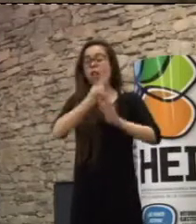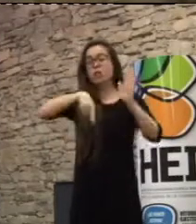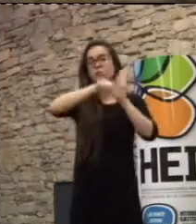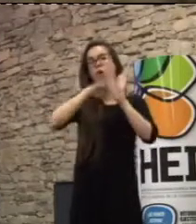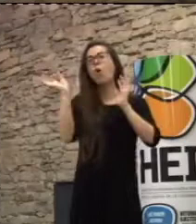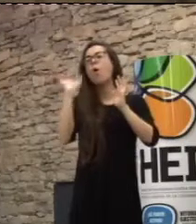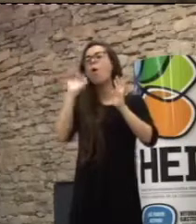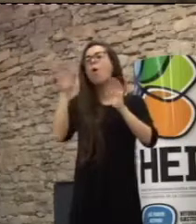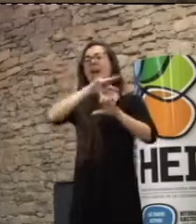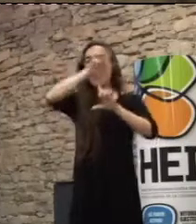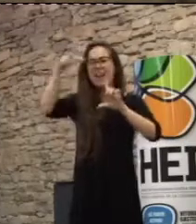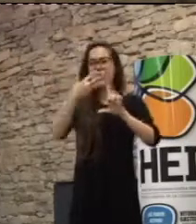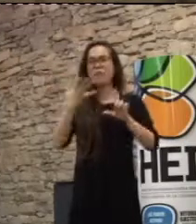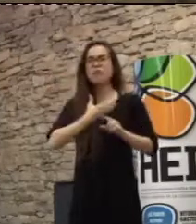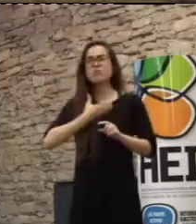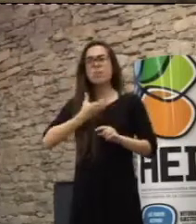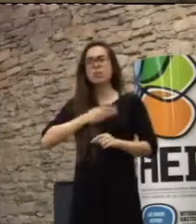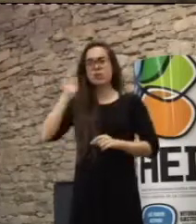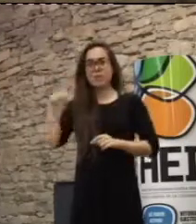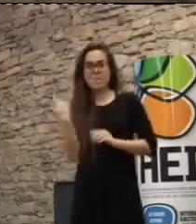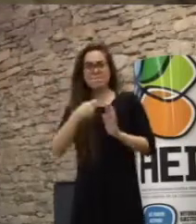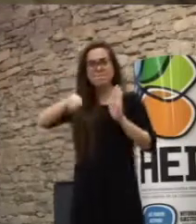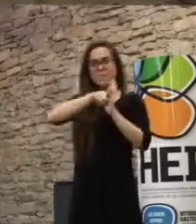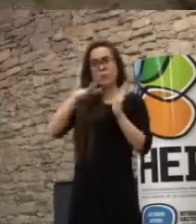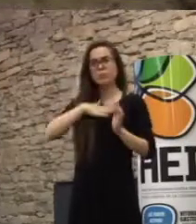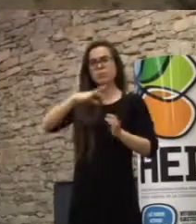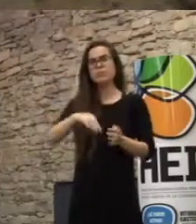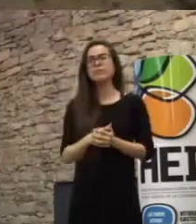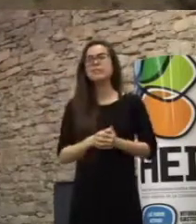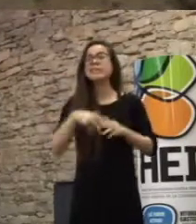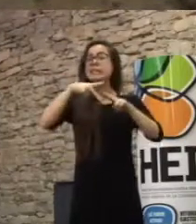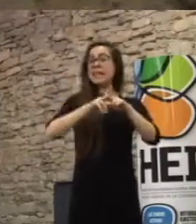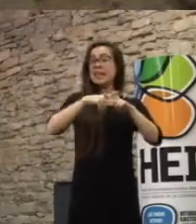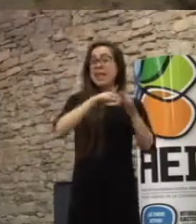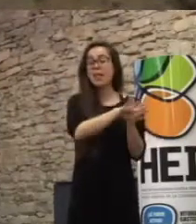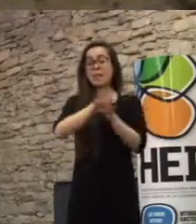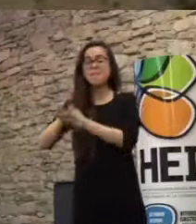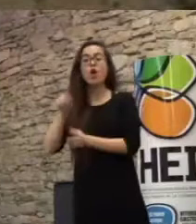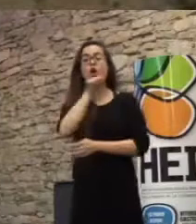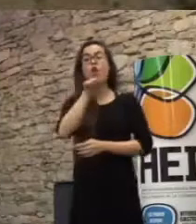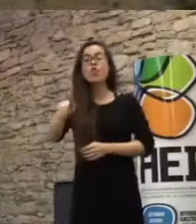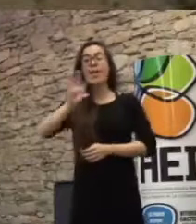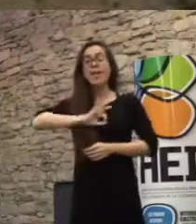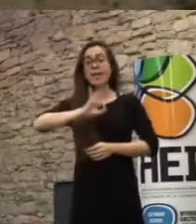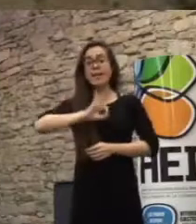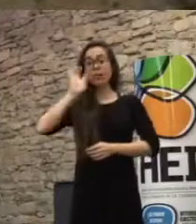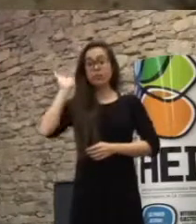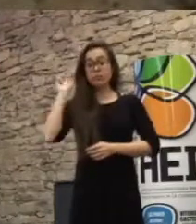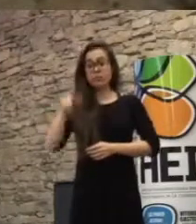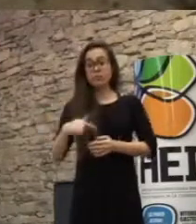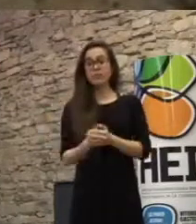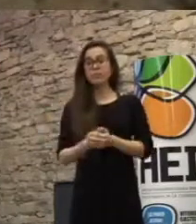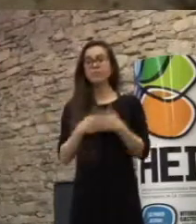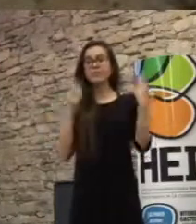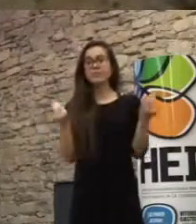web municipal como os decía además de los talleres el día 11 de enero os recuerdo será la próxima